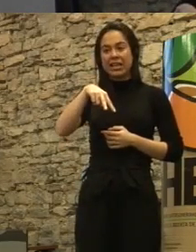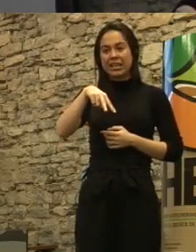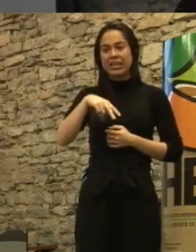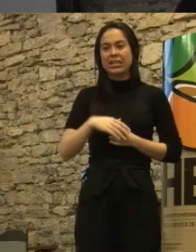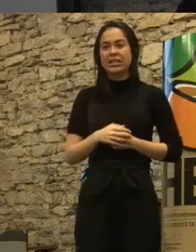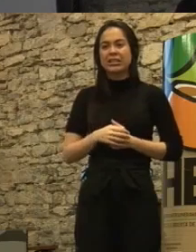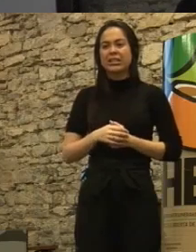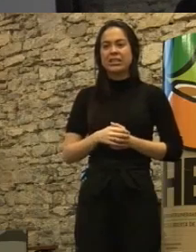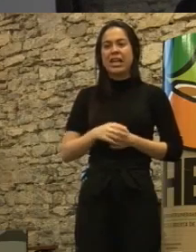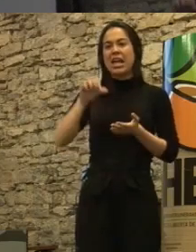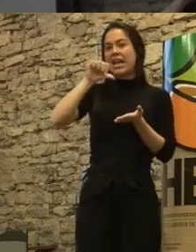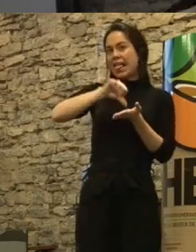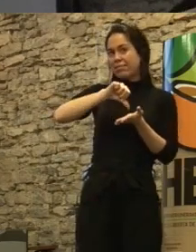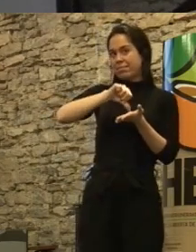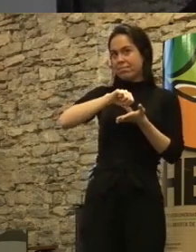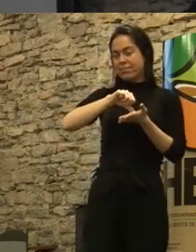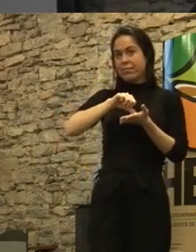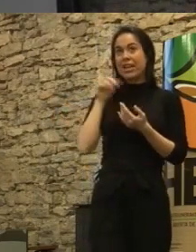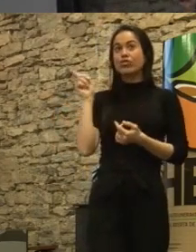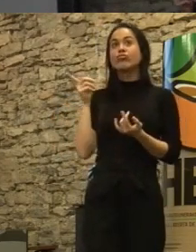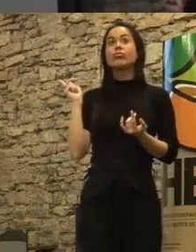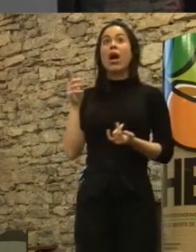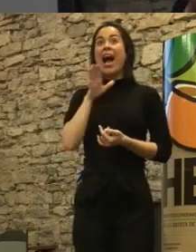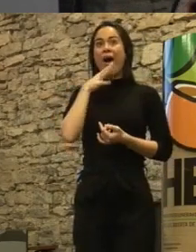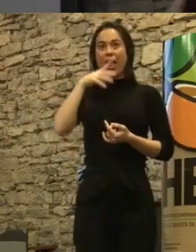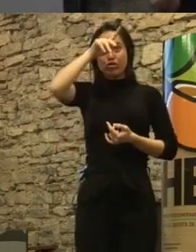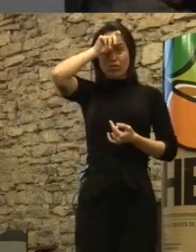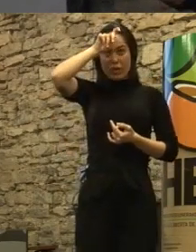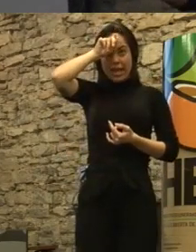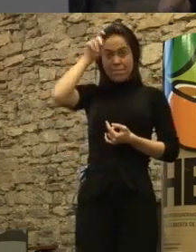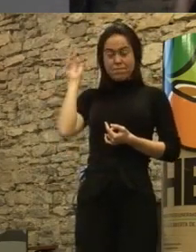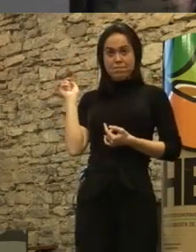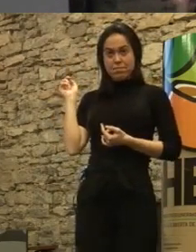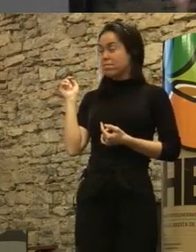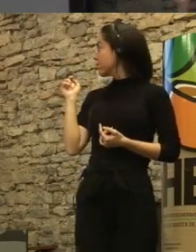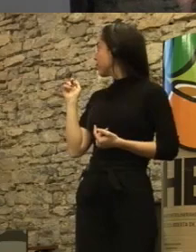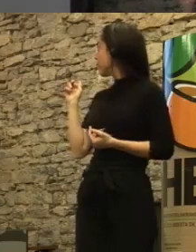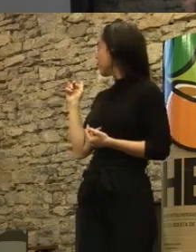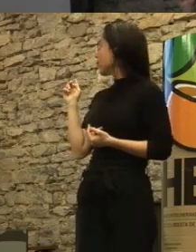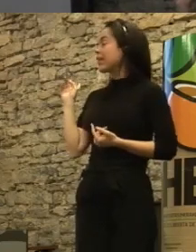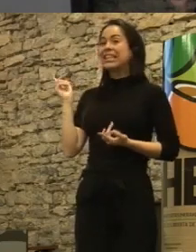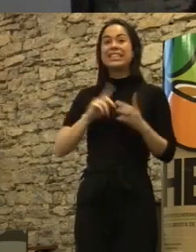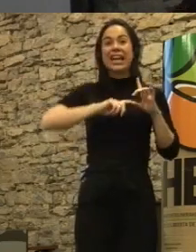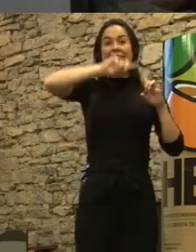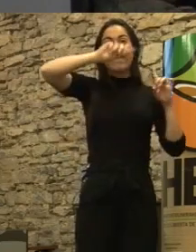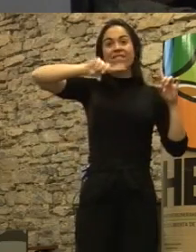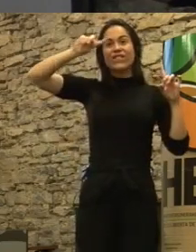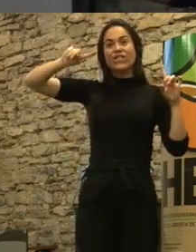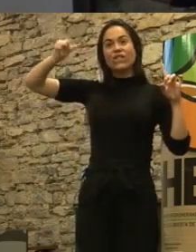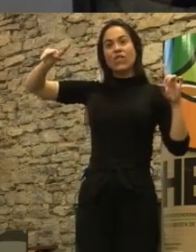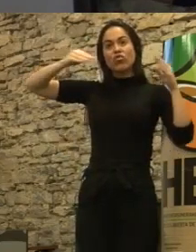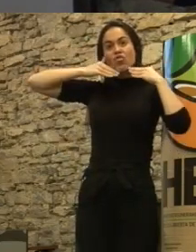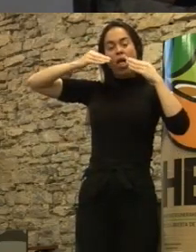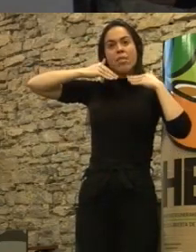Aquí estamos en Turquía. Y estos gráficos ayudan, porque claro, lo único que él hace